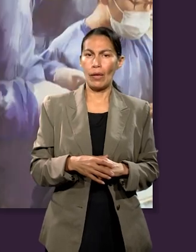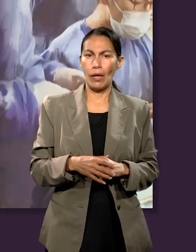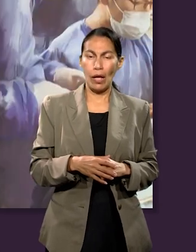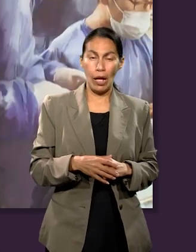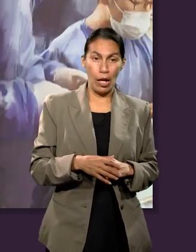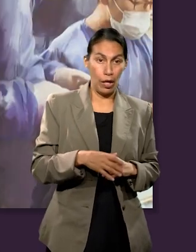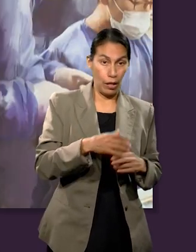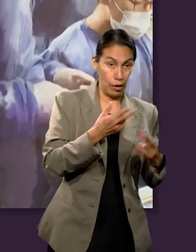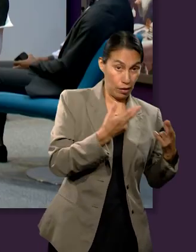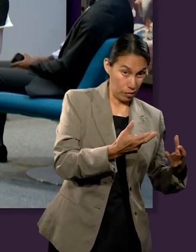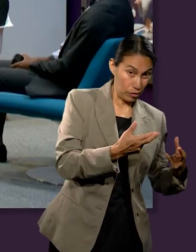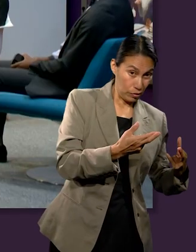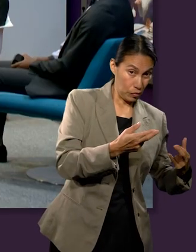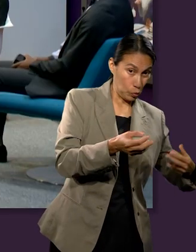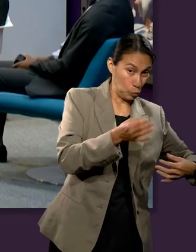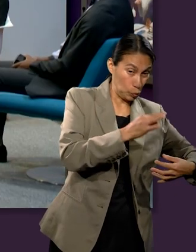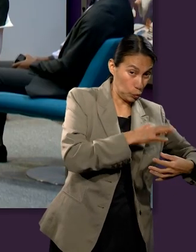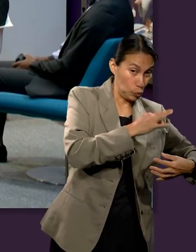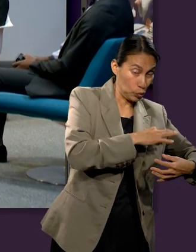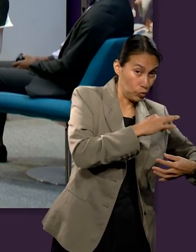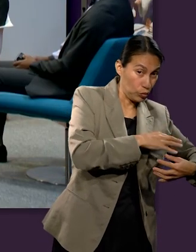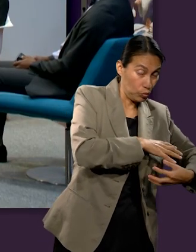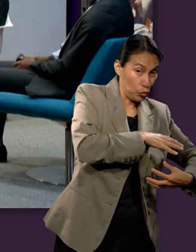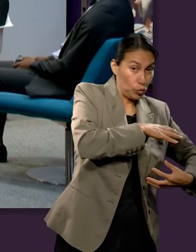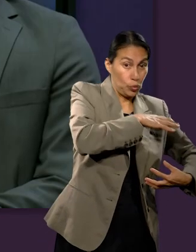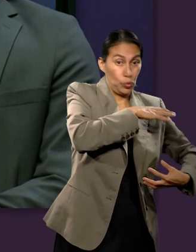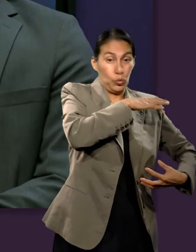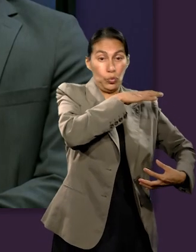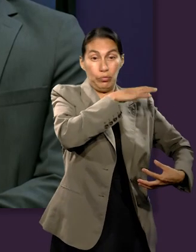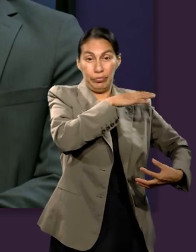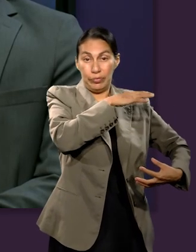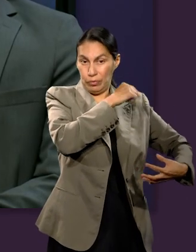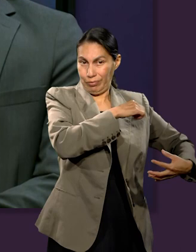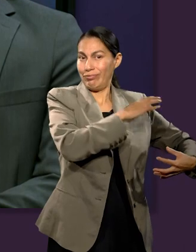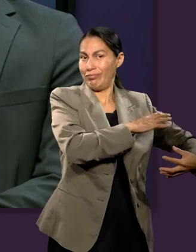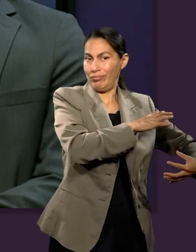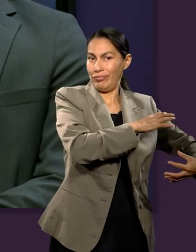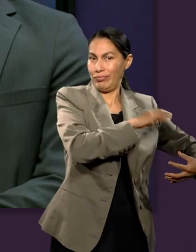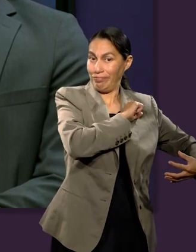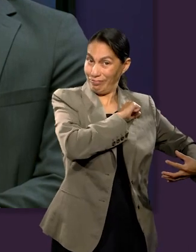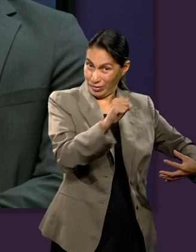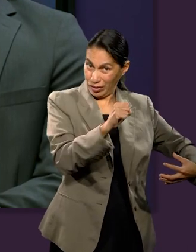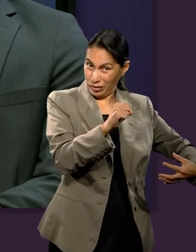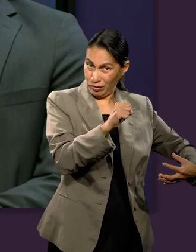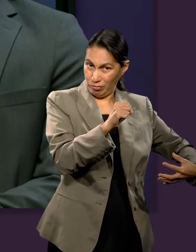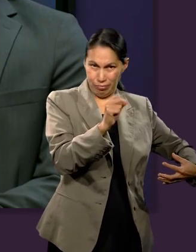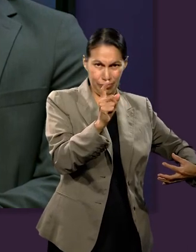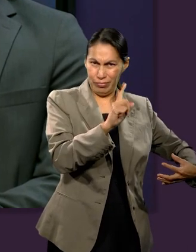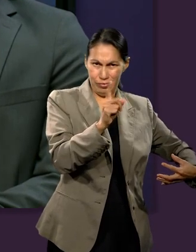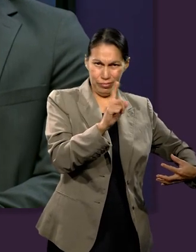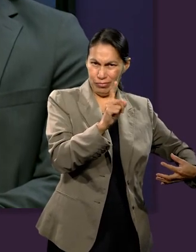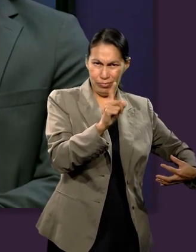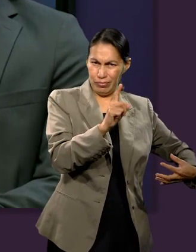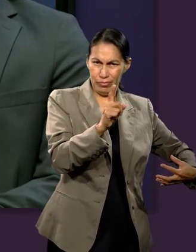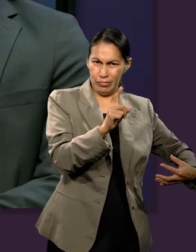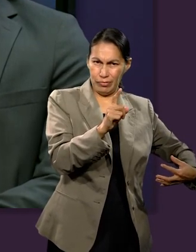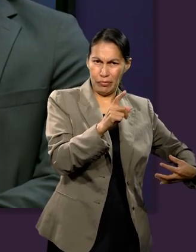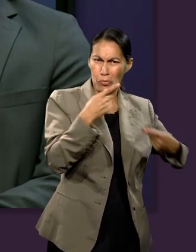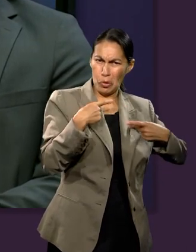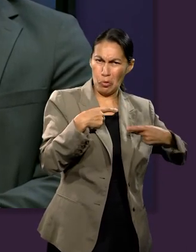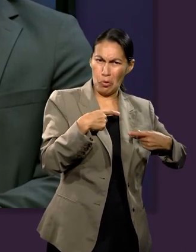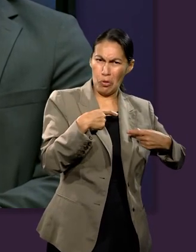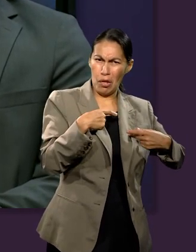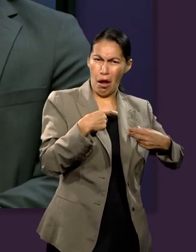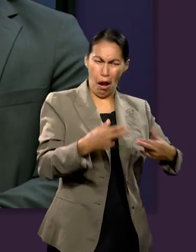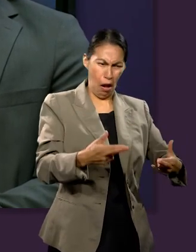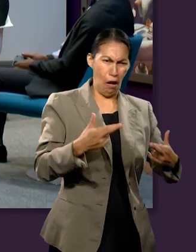venimos nosotros acumular riquezas obtener riquezas no es no es malo tener riquezas no